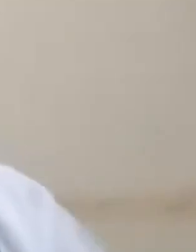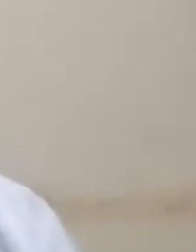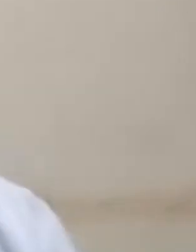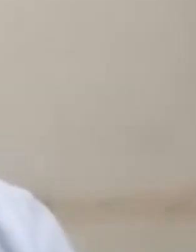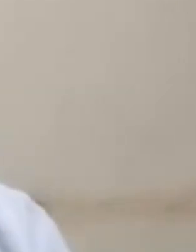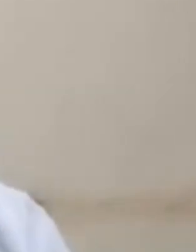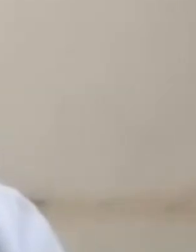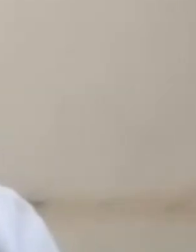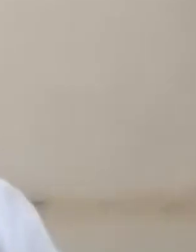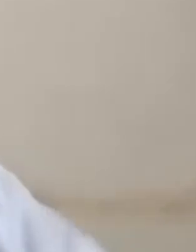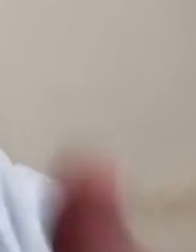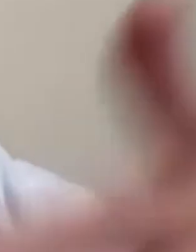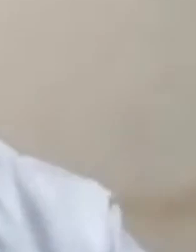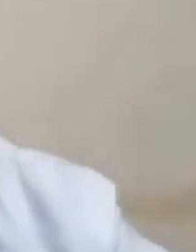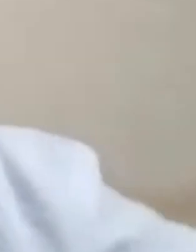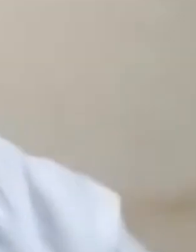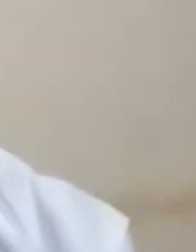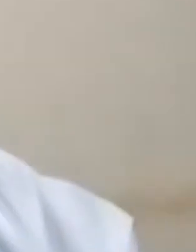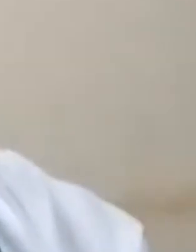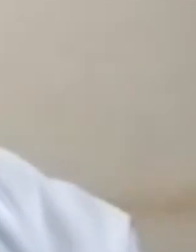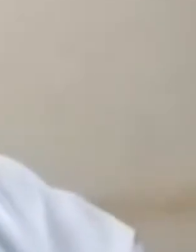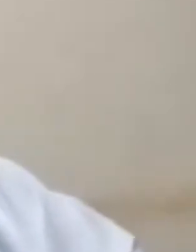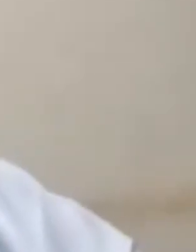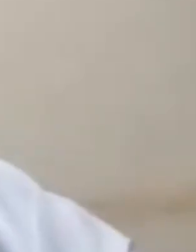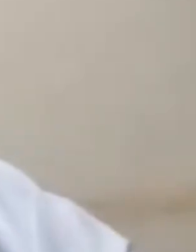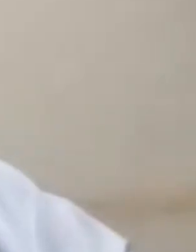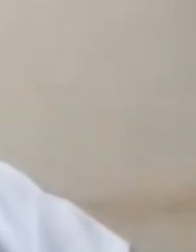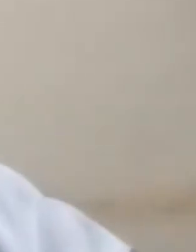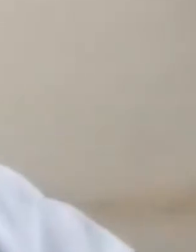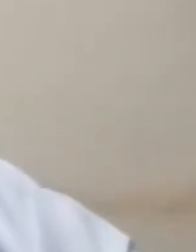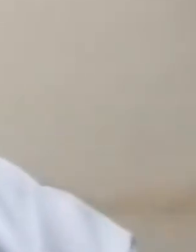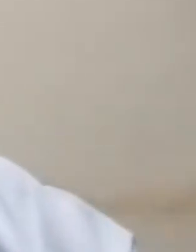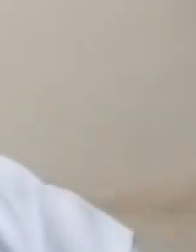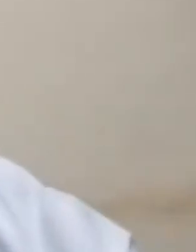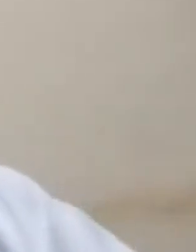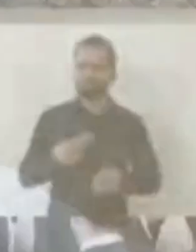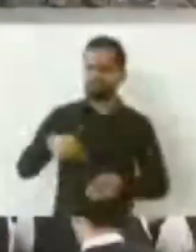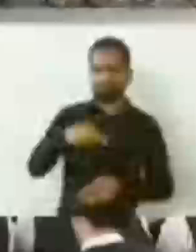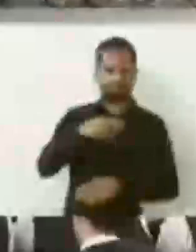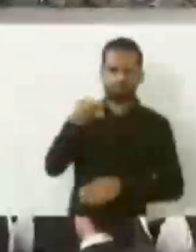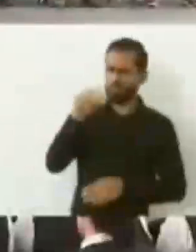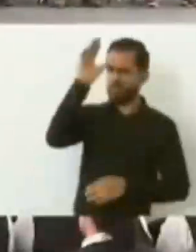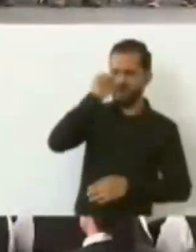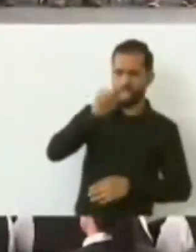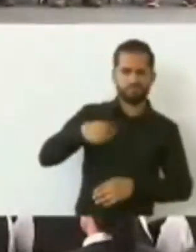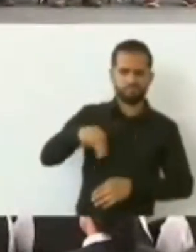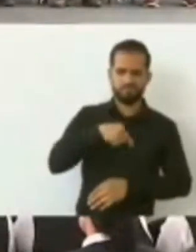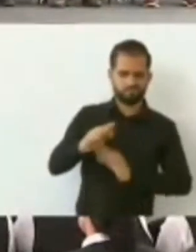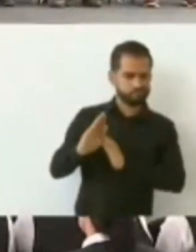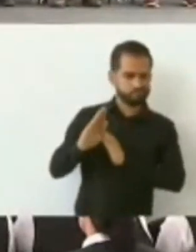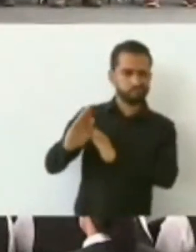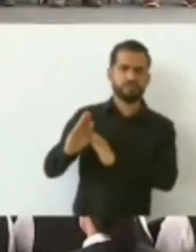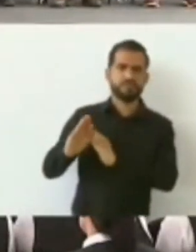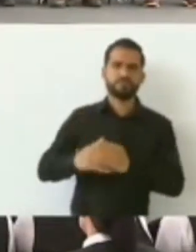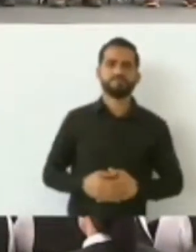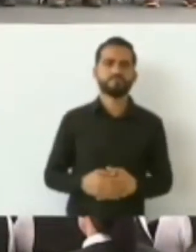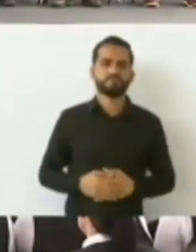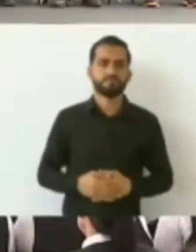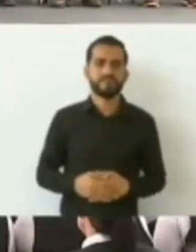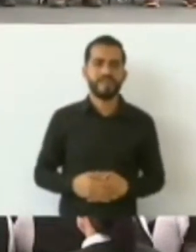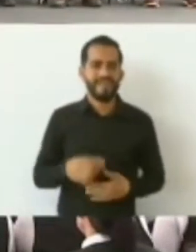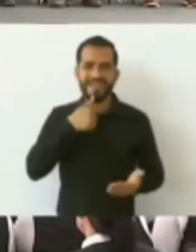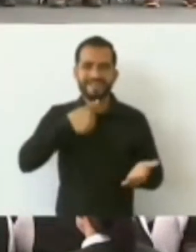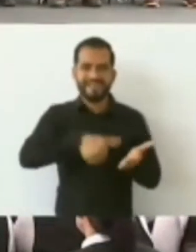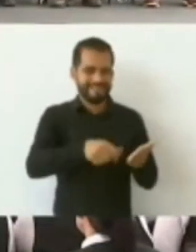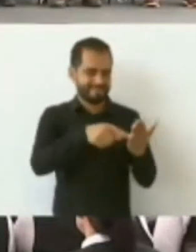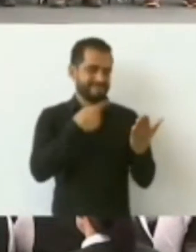tenía vínculos con el cártel de Sinaloa, tiene tanto tiempo en la política que el cártel de